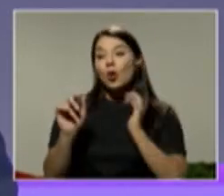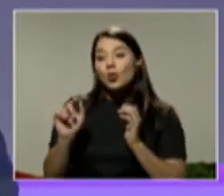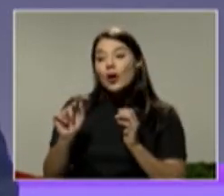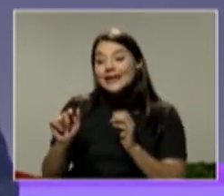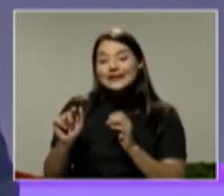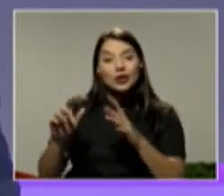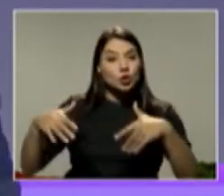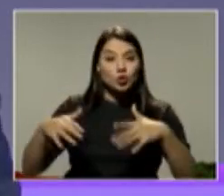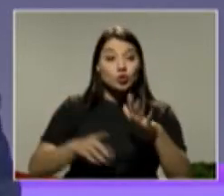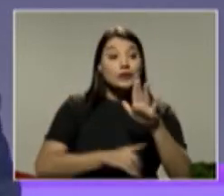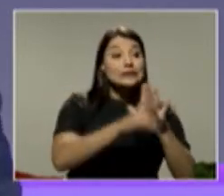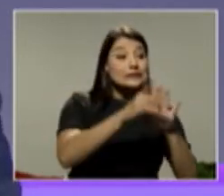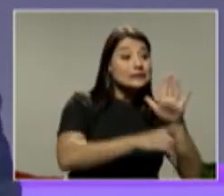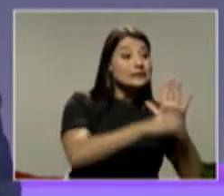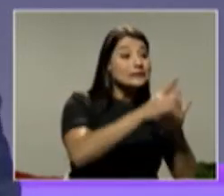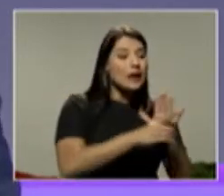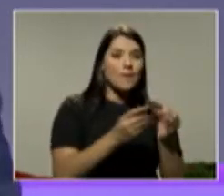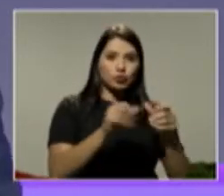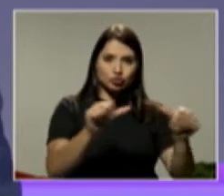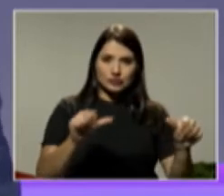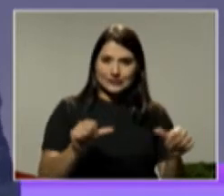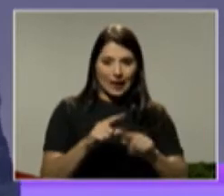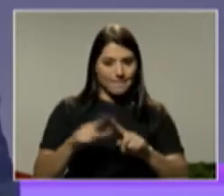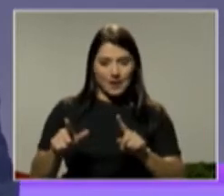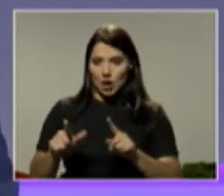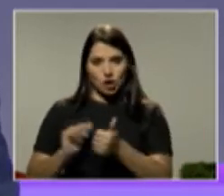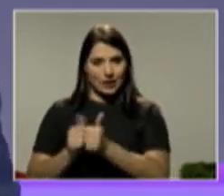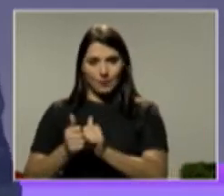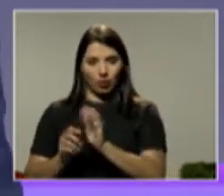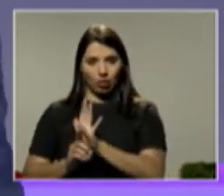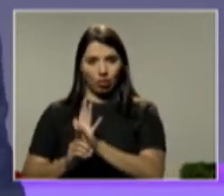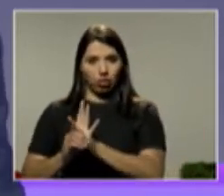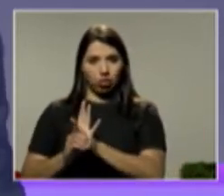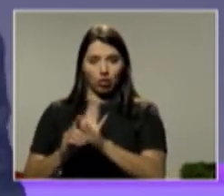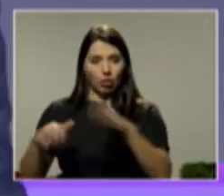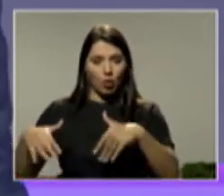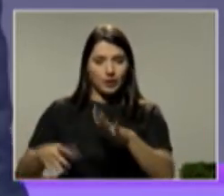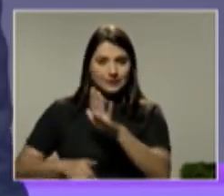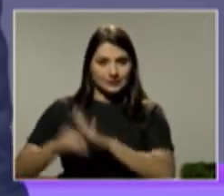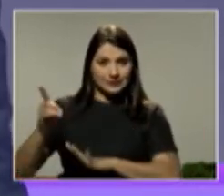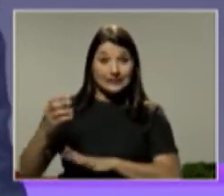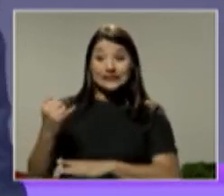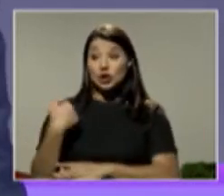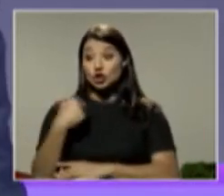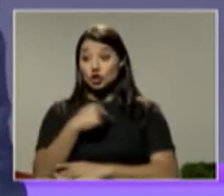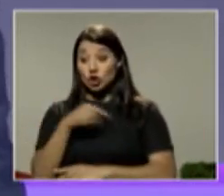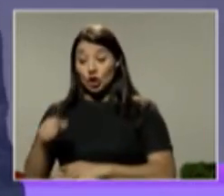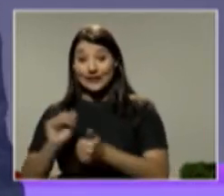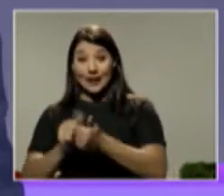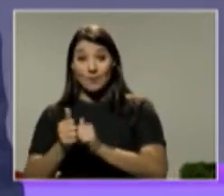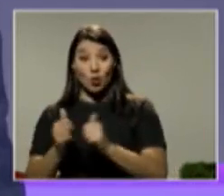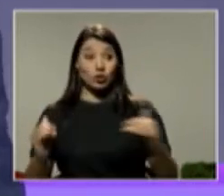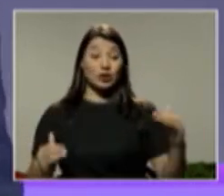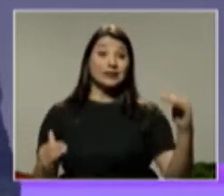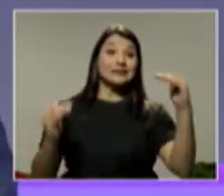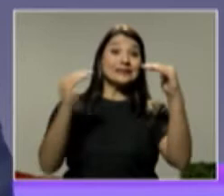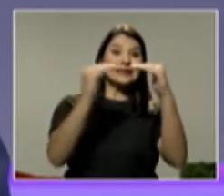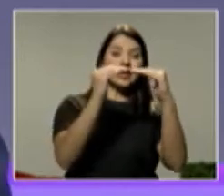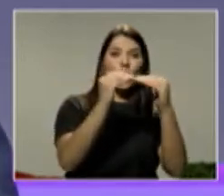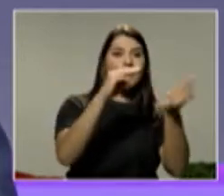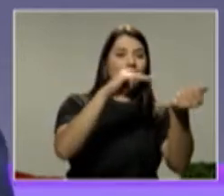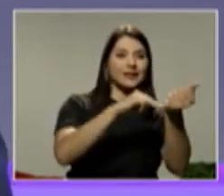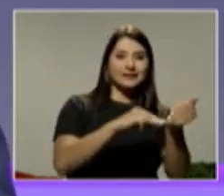crecido el deporte. Si nosotros proporcionalmente tuviéramos en deporte el mismo nivel que la medicina, que la educación, que en todo que el